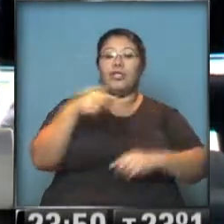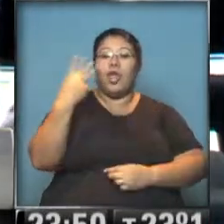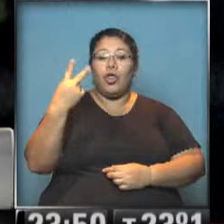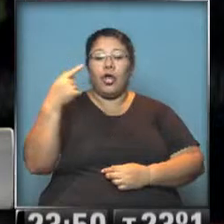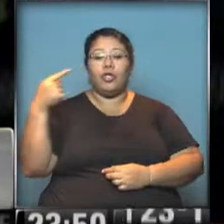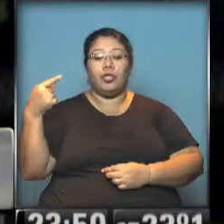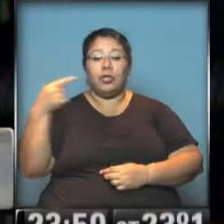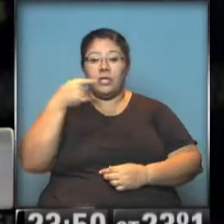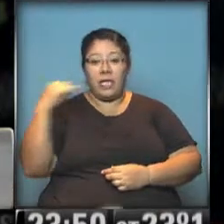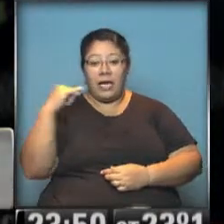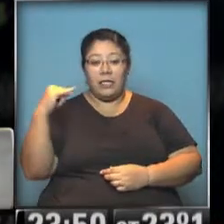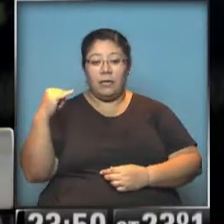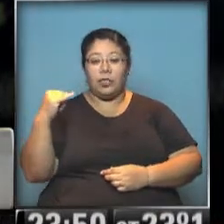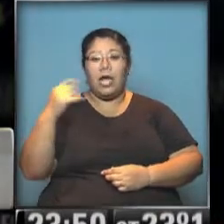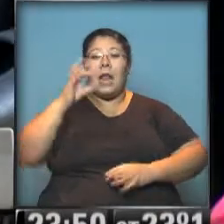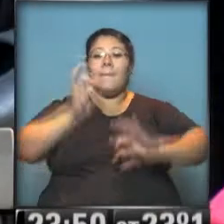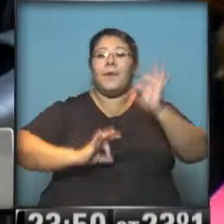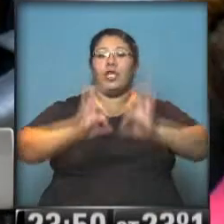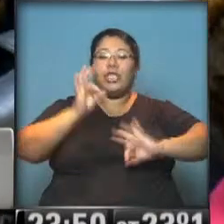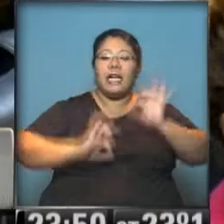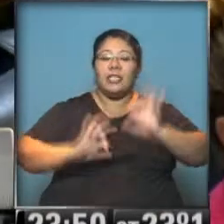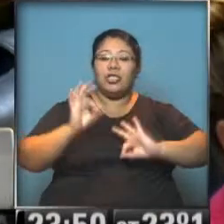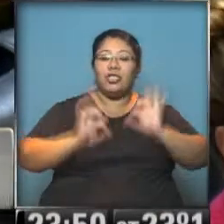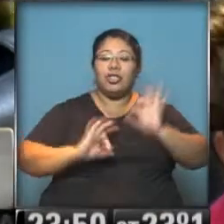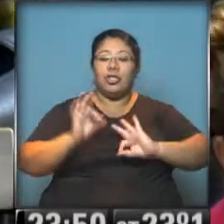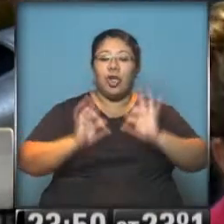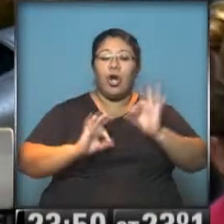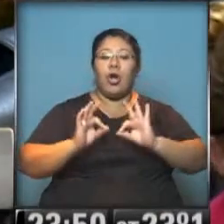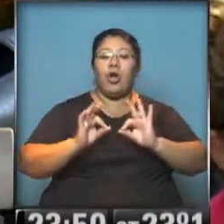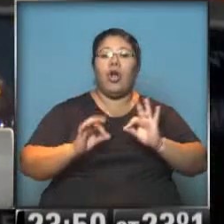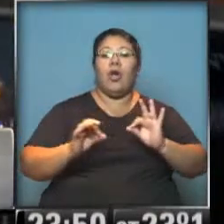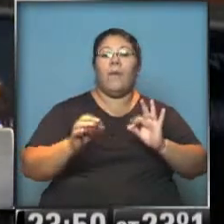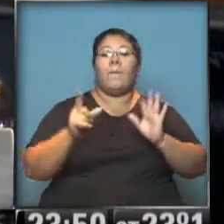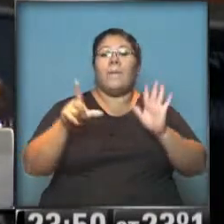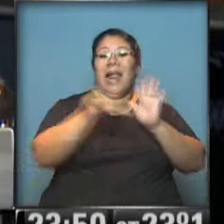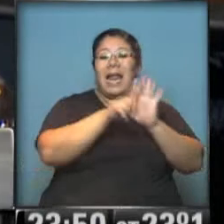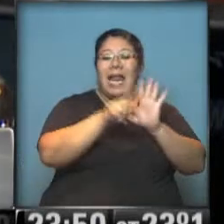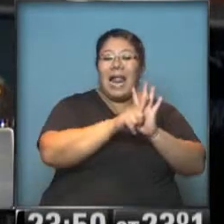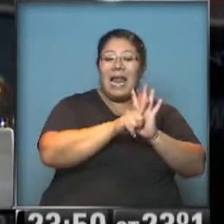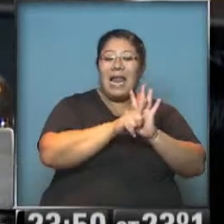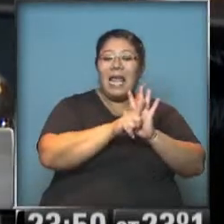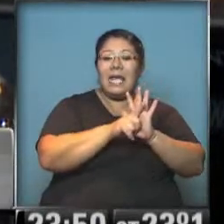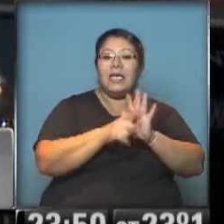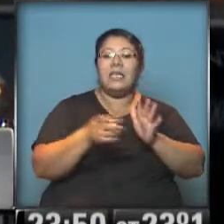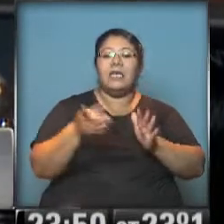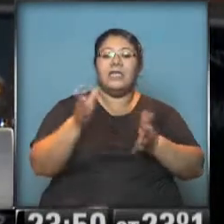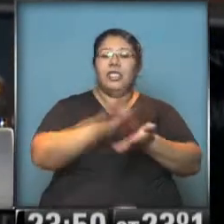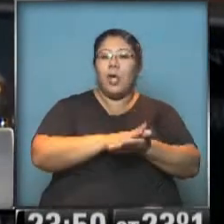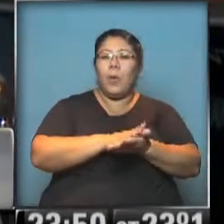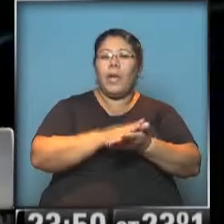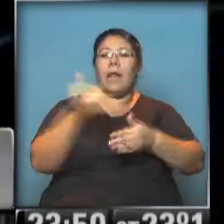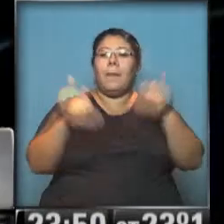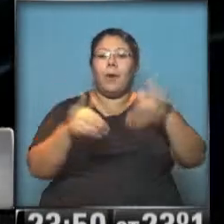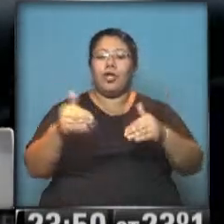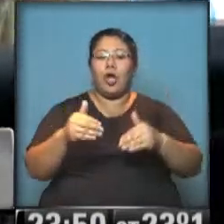especial el proyecto del macrismo, tendiente a suspender la ley que promovía la implementación de la boleta única y del voto electrónico en las